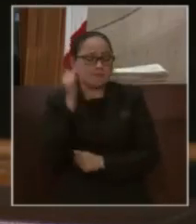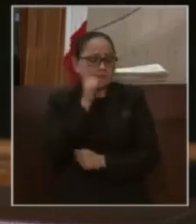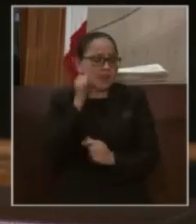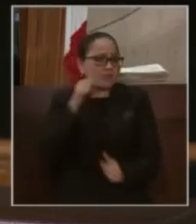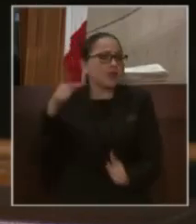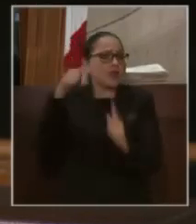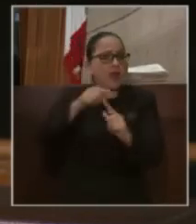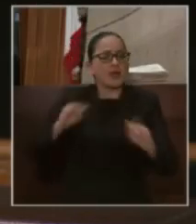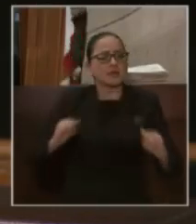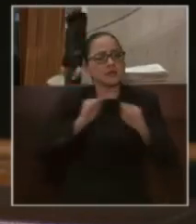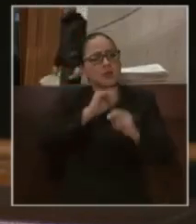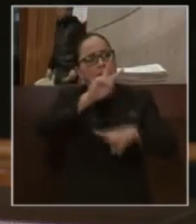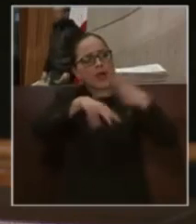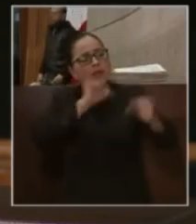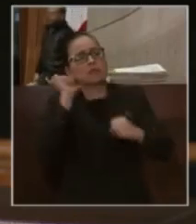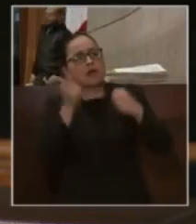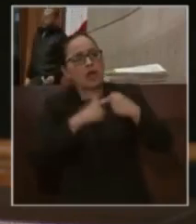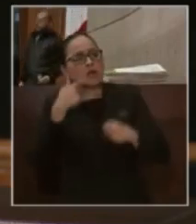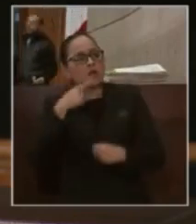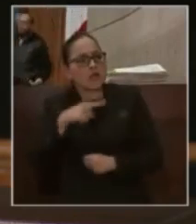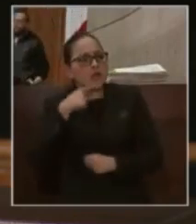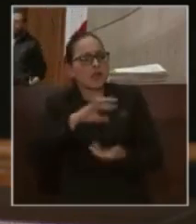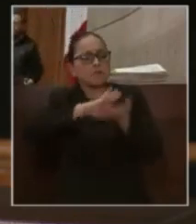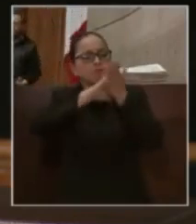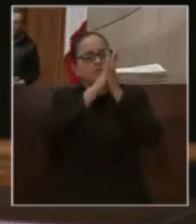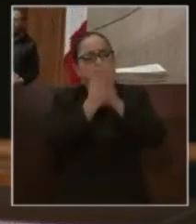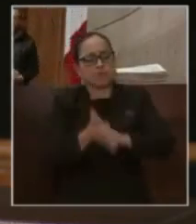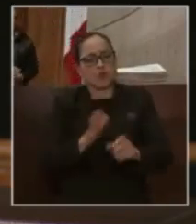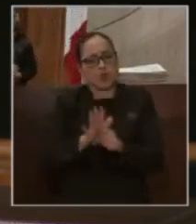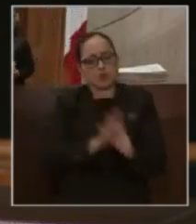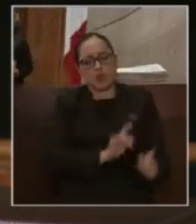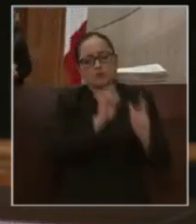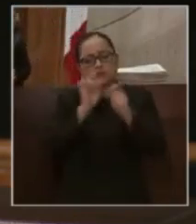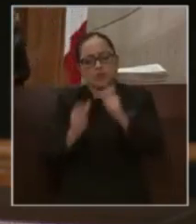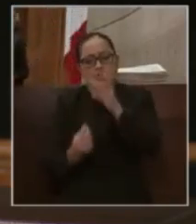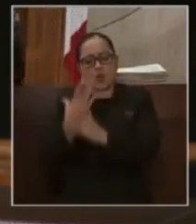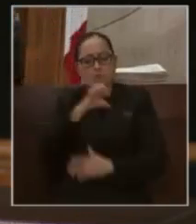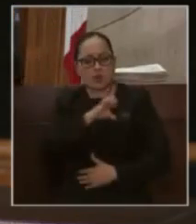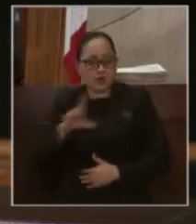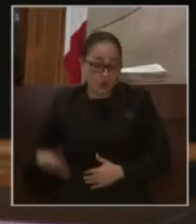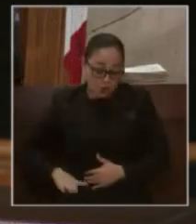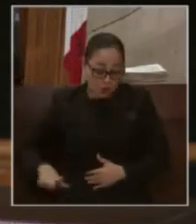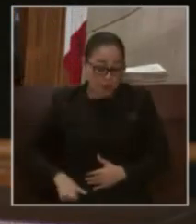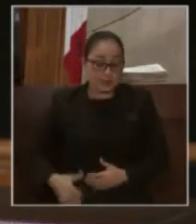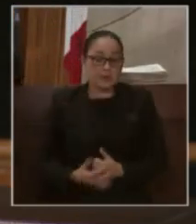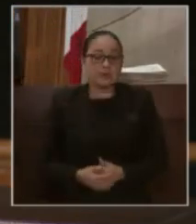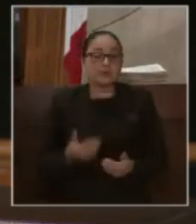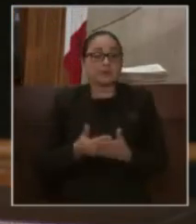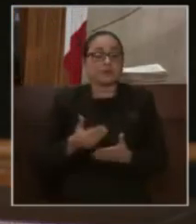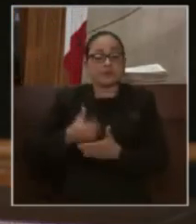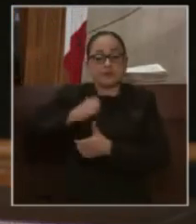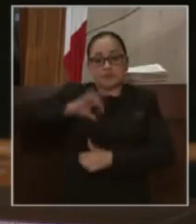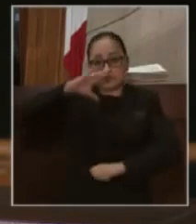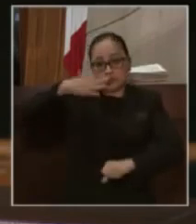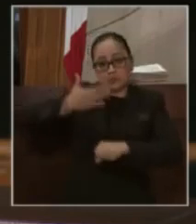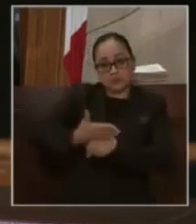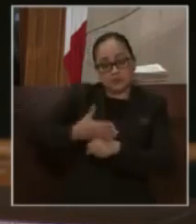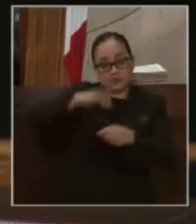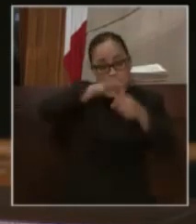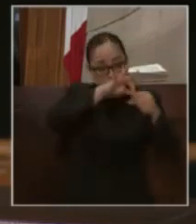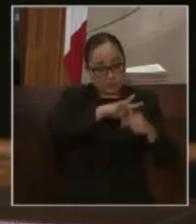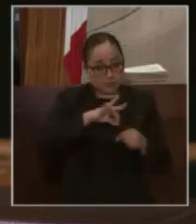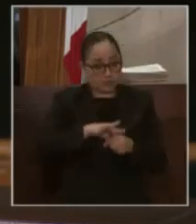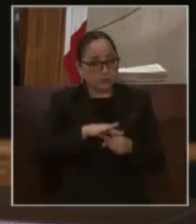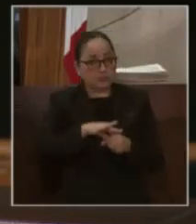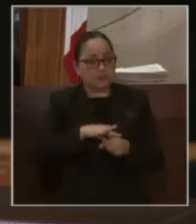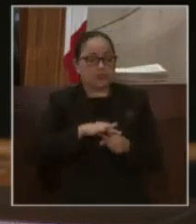una transición ordenada y pacífica de las funciones de gobierno. Las autoridades electorales también estuvieron